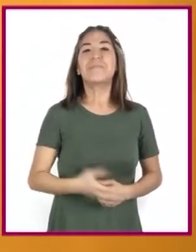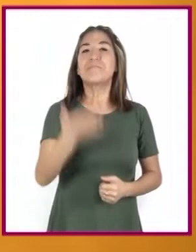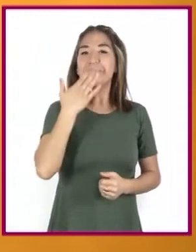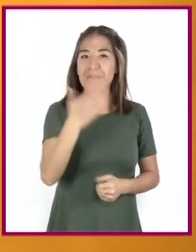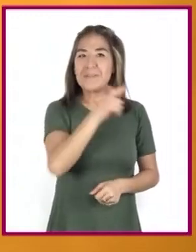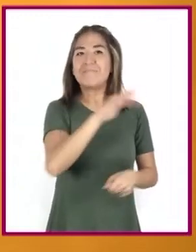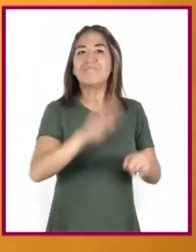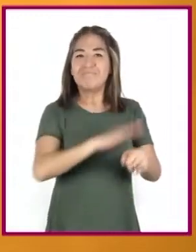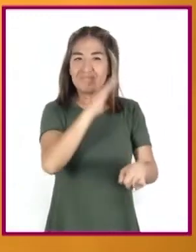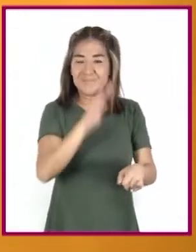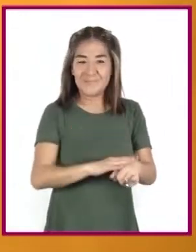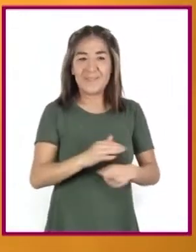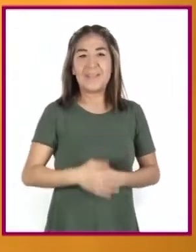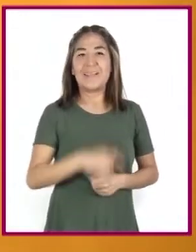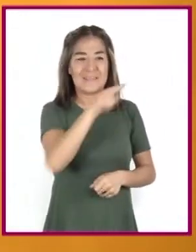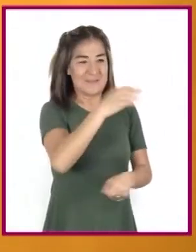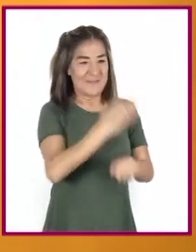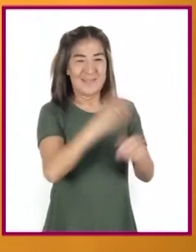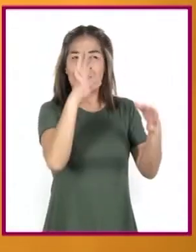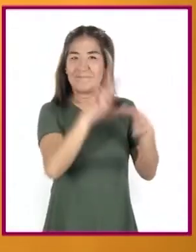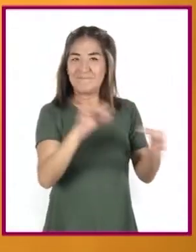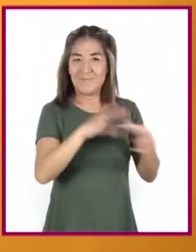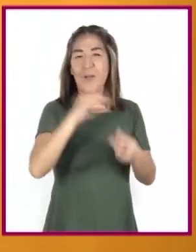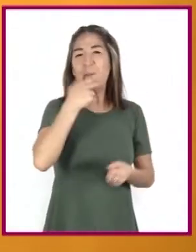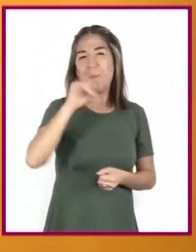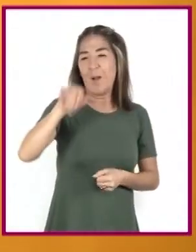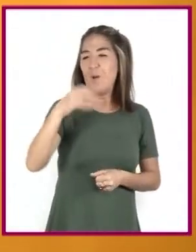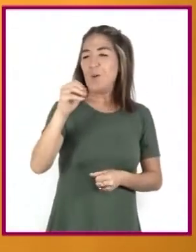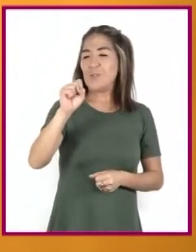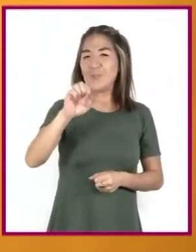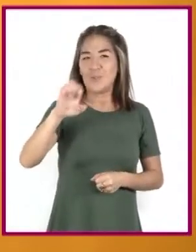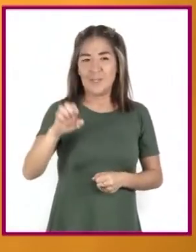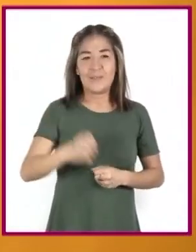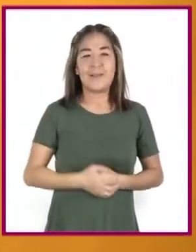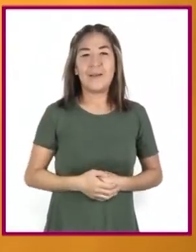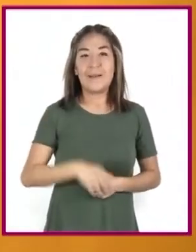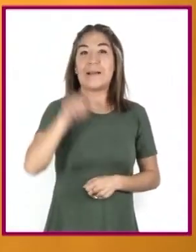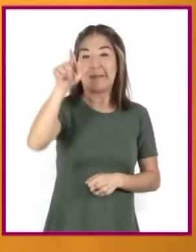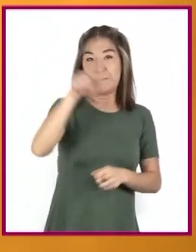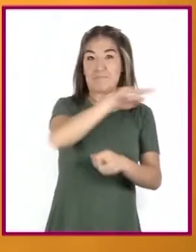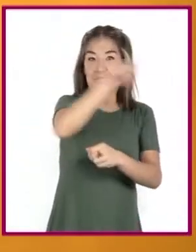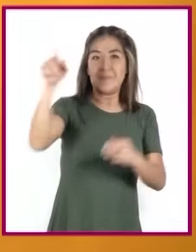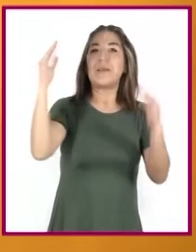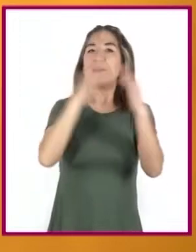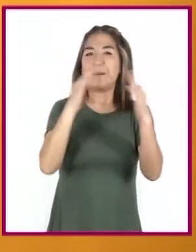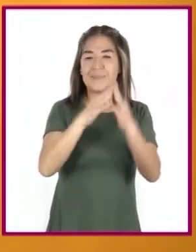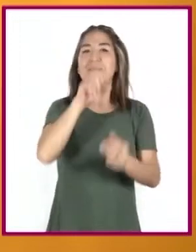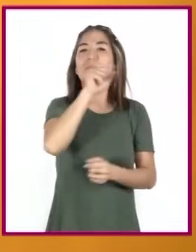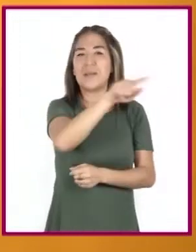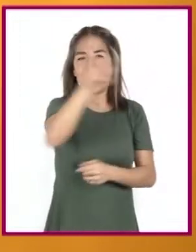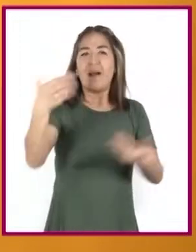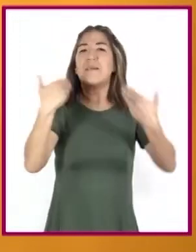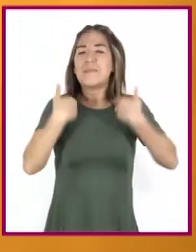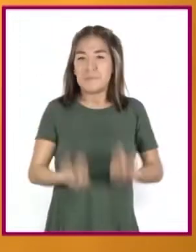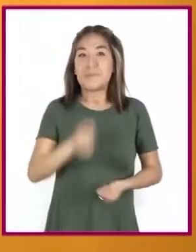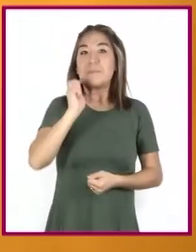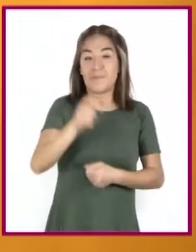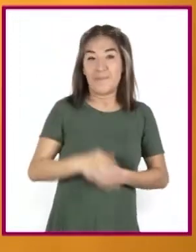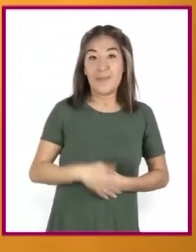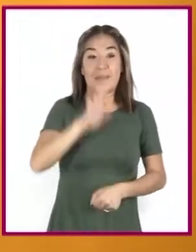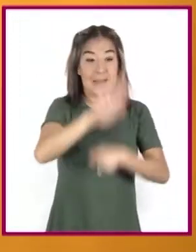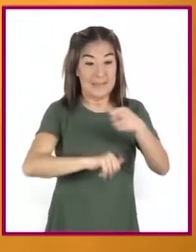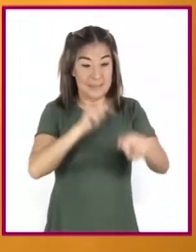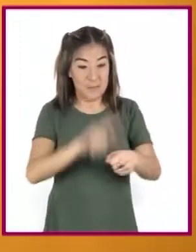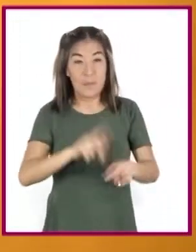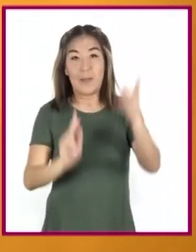Muy acertado el comentario que Josué realizó. Y sé que en casa comprenden que todos los seres vivos